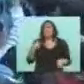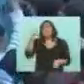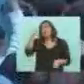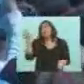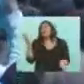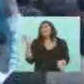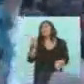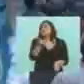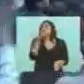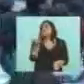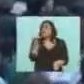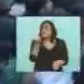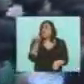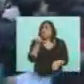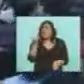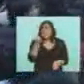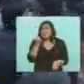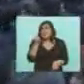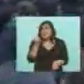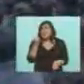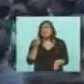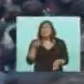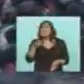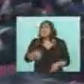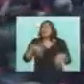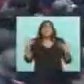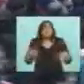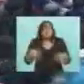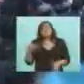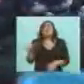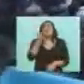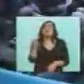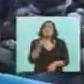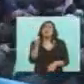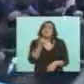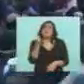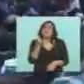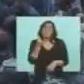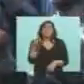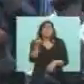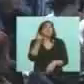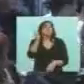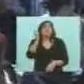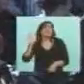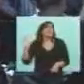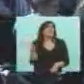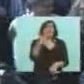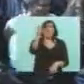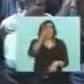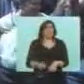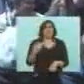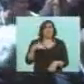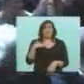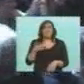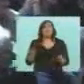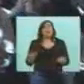que es importante, es importante, esto es muy importante porque es muy importante para todos los argentinos, pero los que